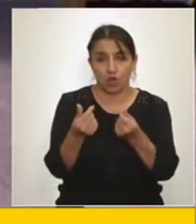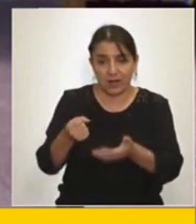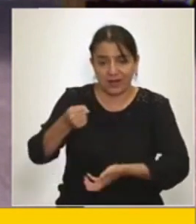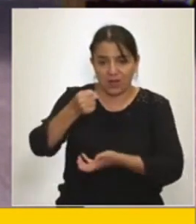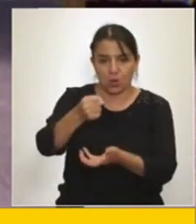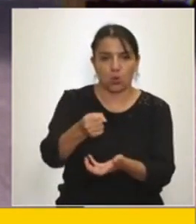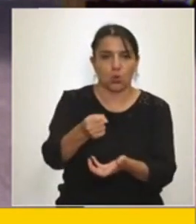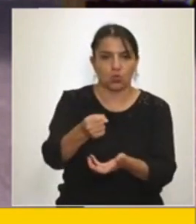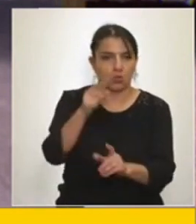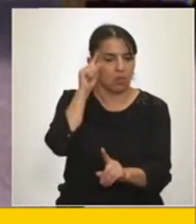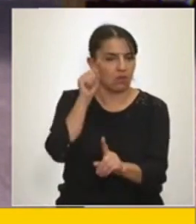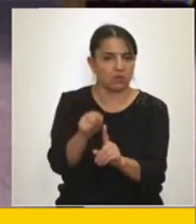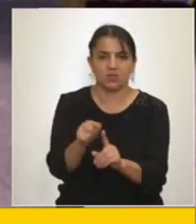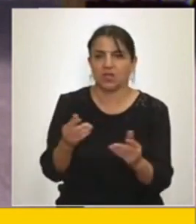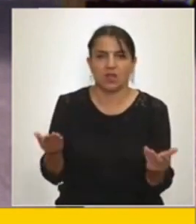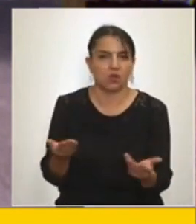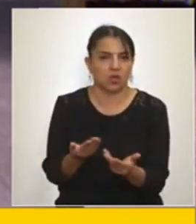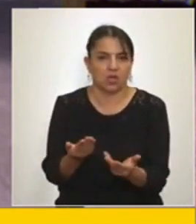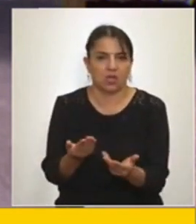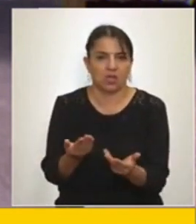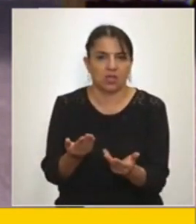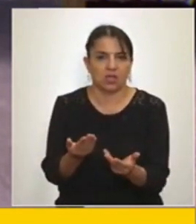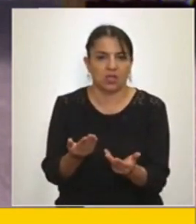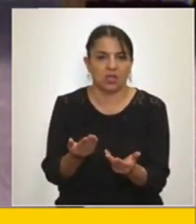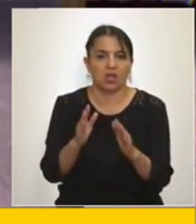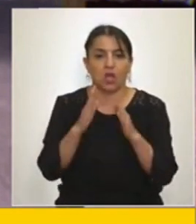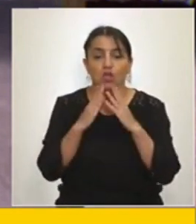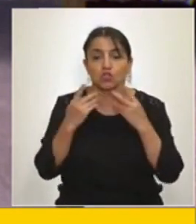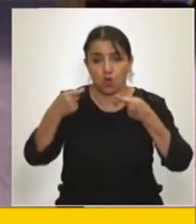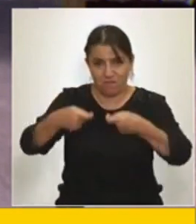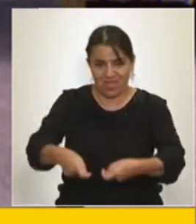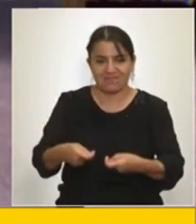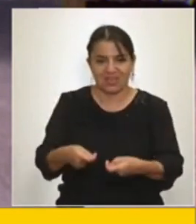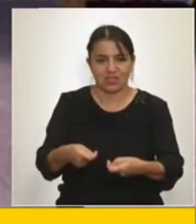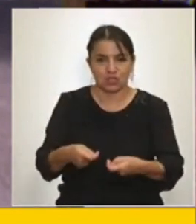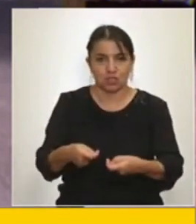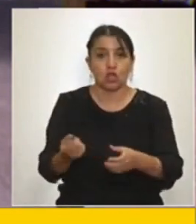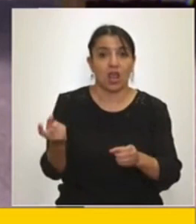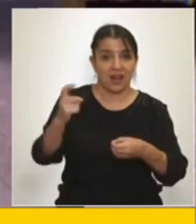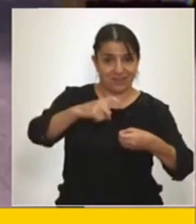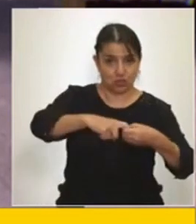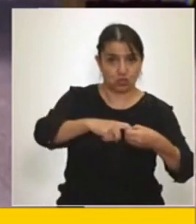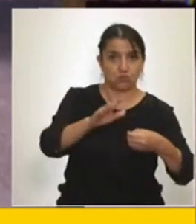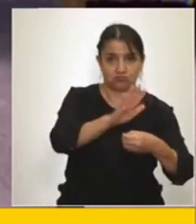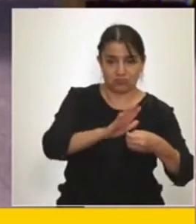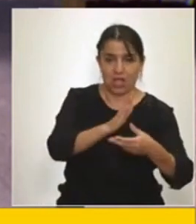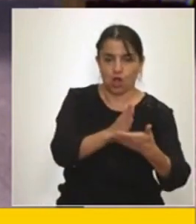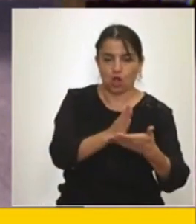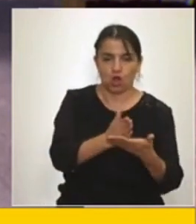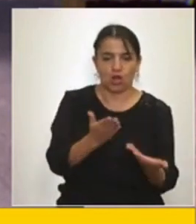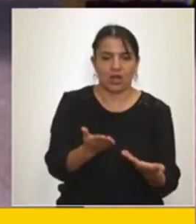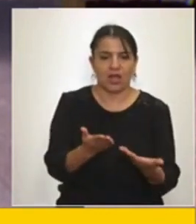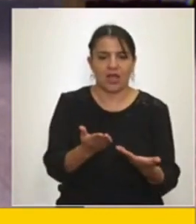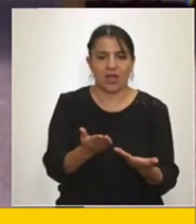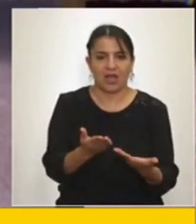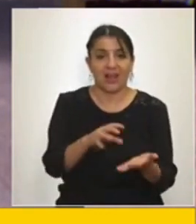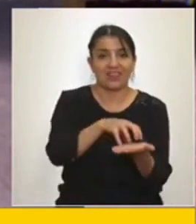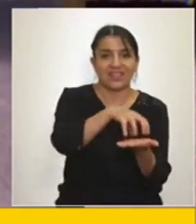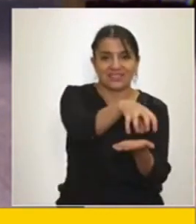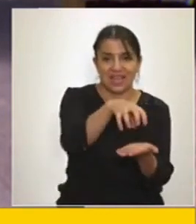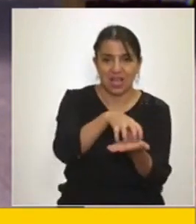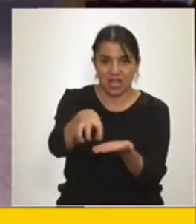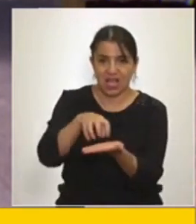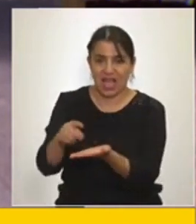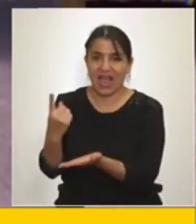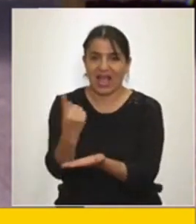se han destinado para la subvención pro retención escolar desagregado por cada uno de los